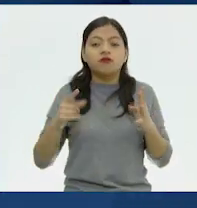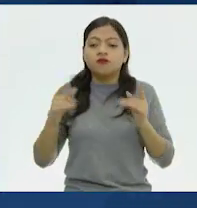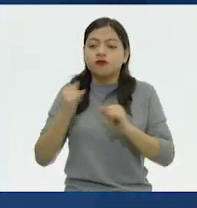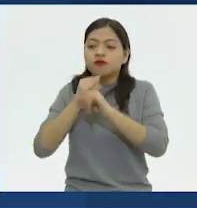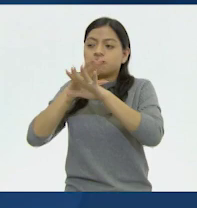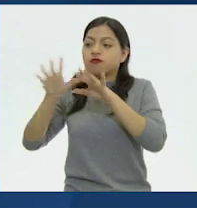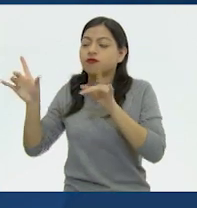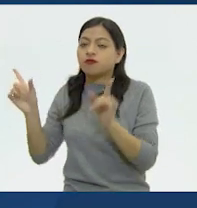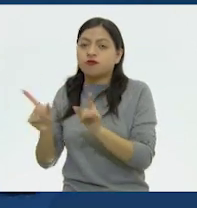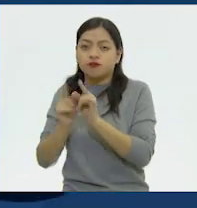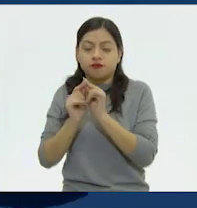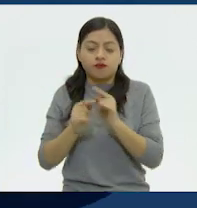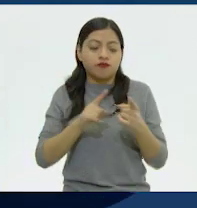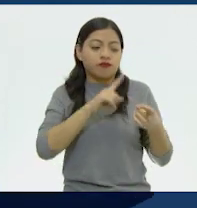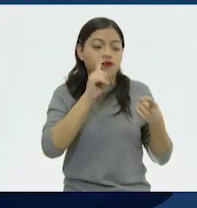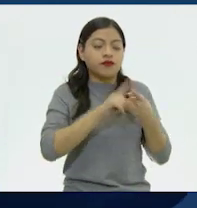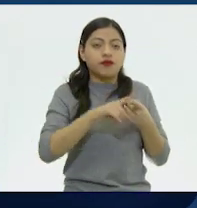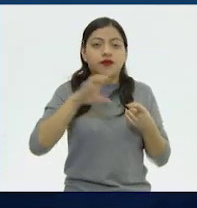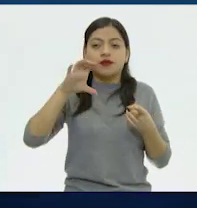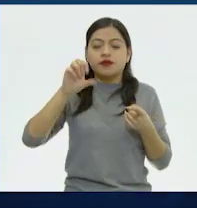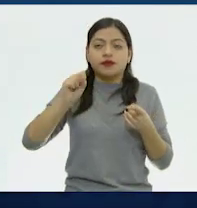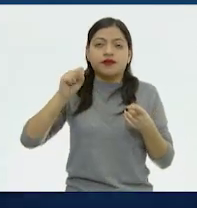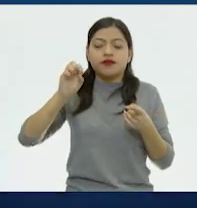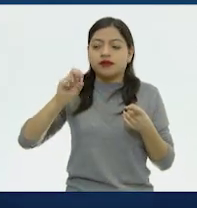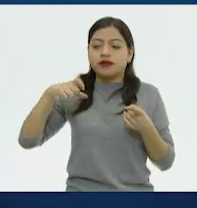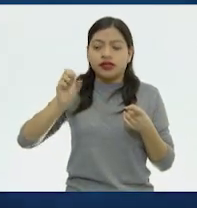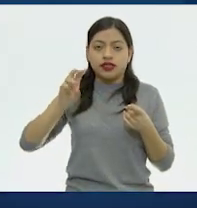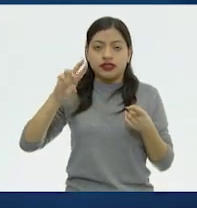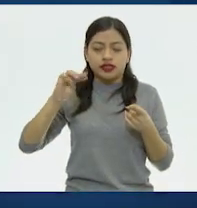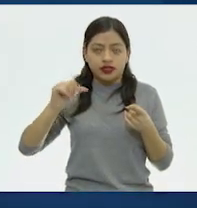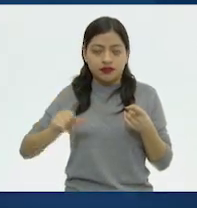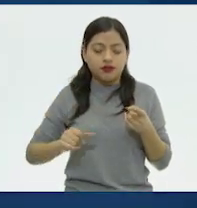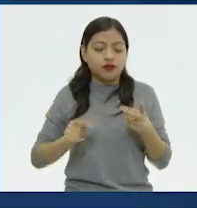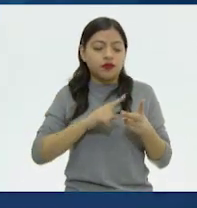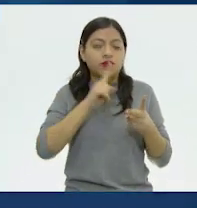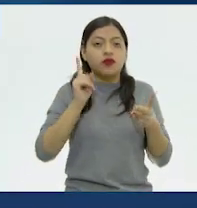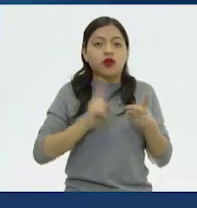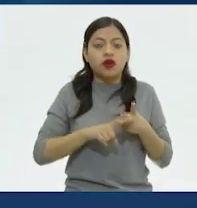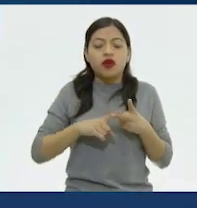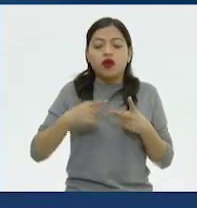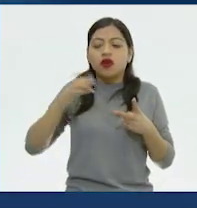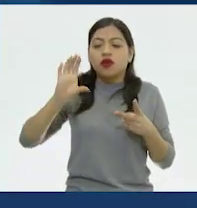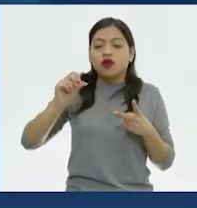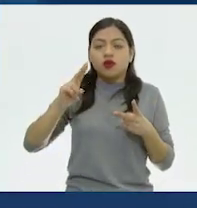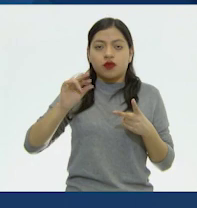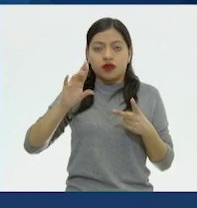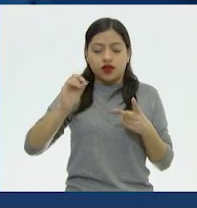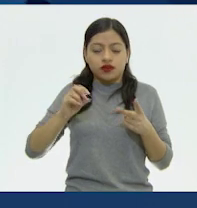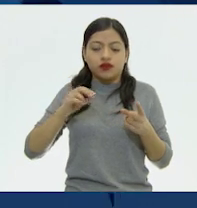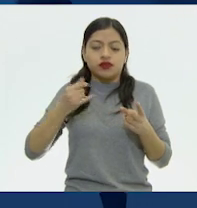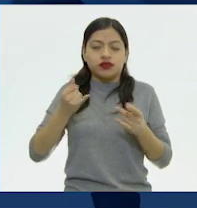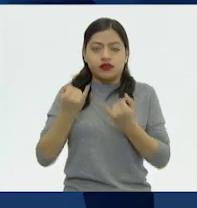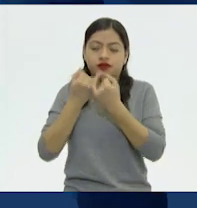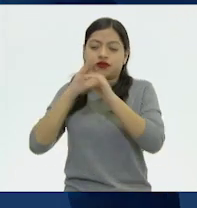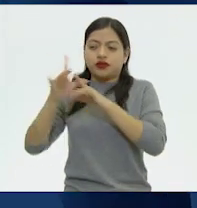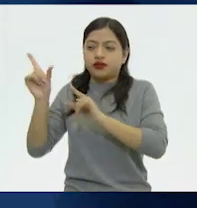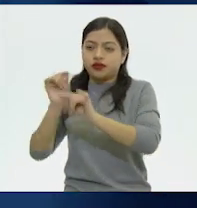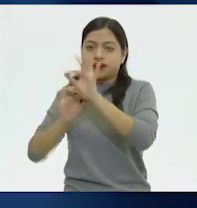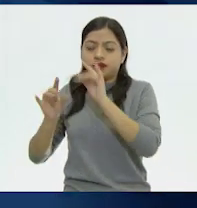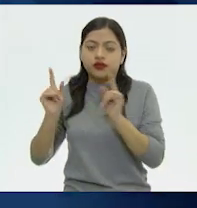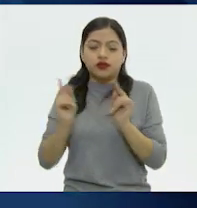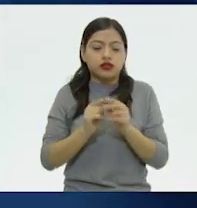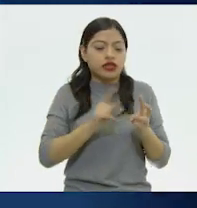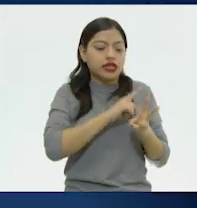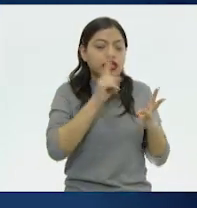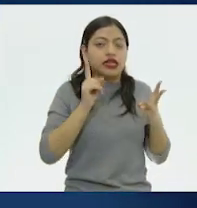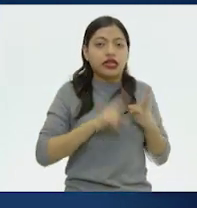información. El primero es un esquema, después vimos el cuadro sinóptico, el resumen y el